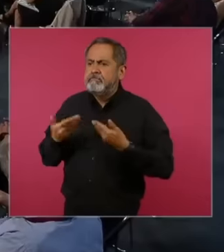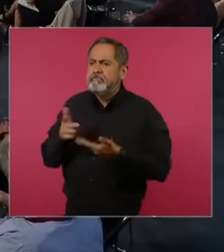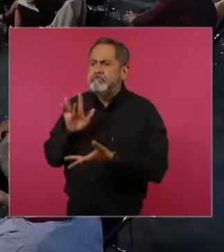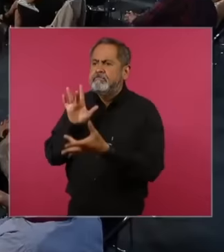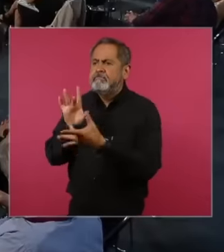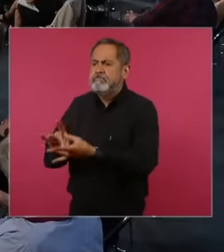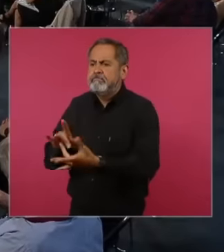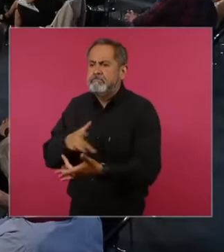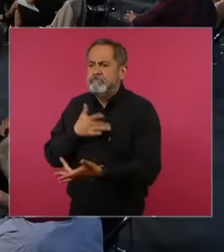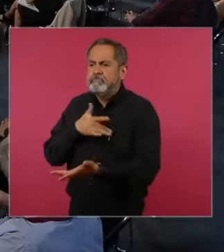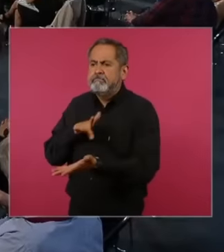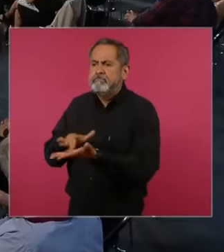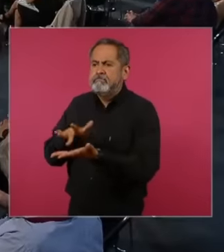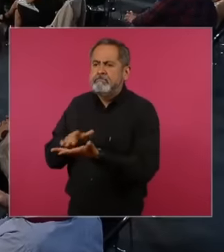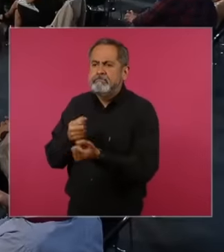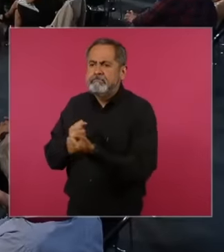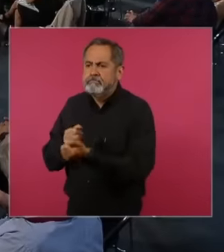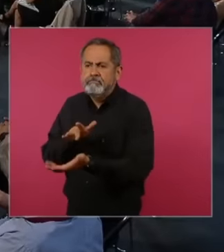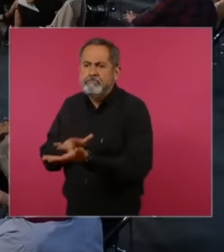de la humanidad.